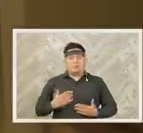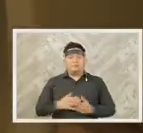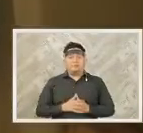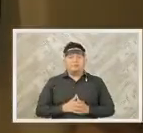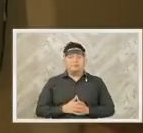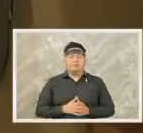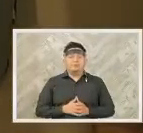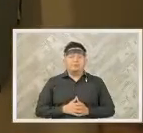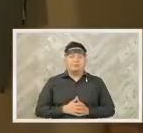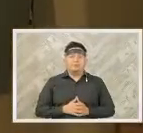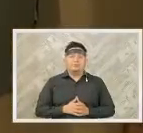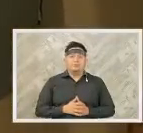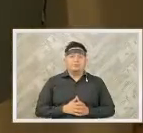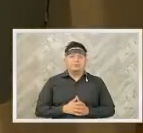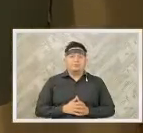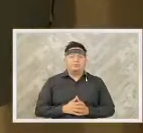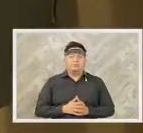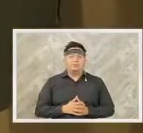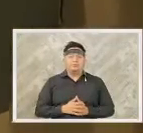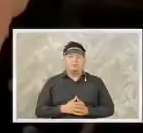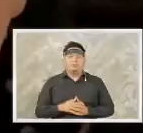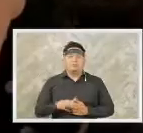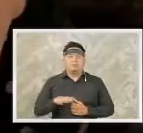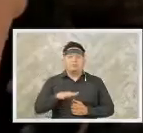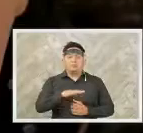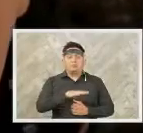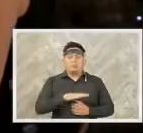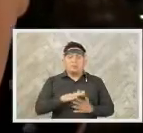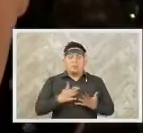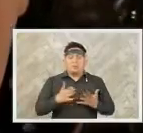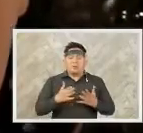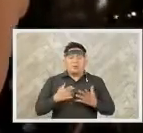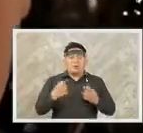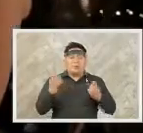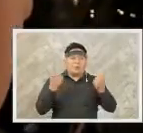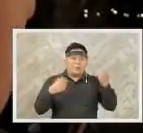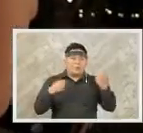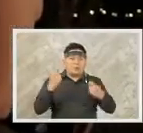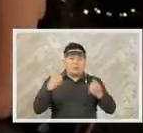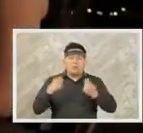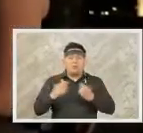Ser aliado por Cúcuta es estar comprometidos con la reactivación económica.